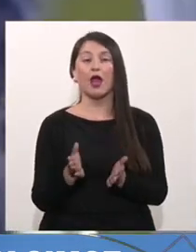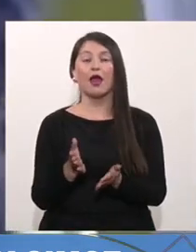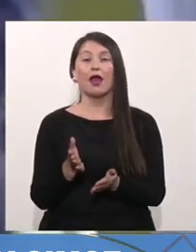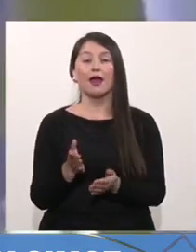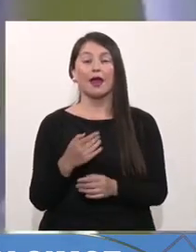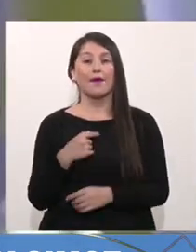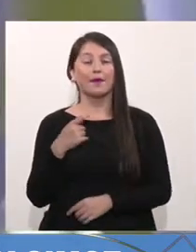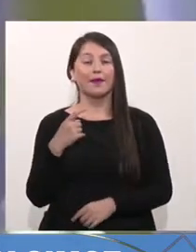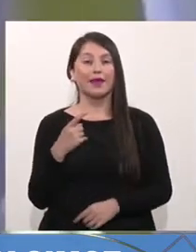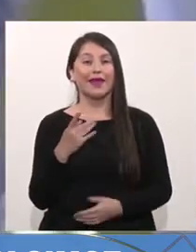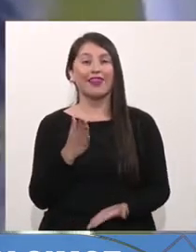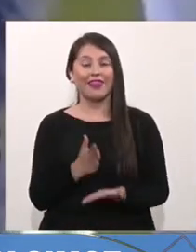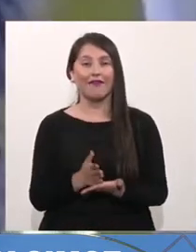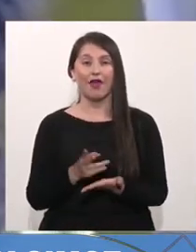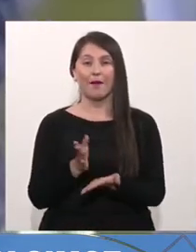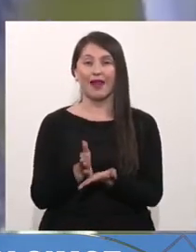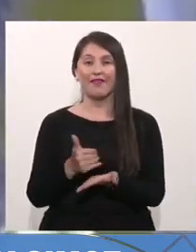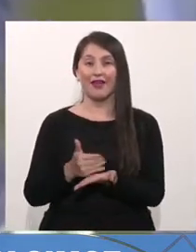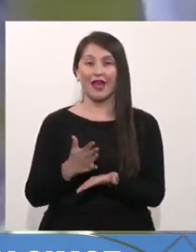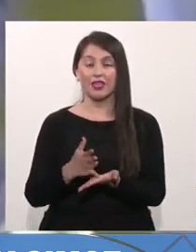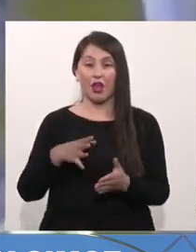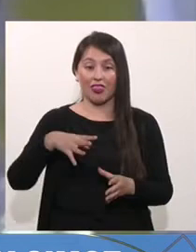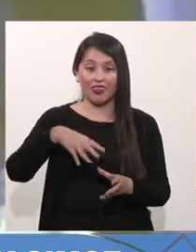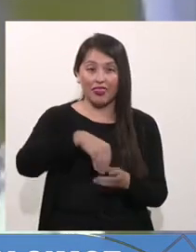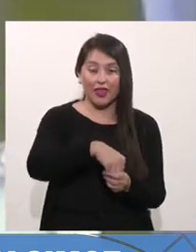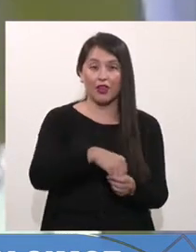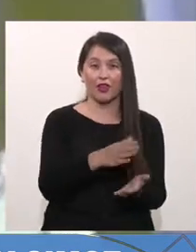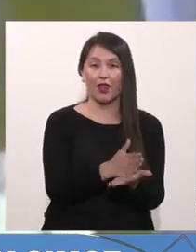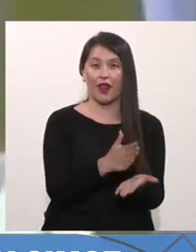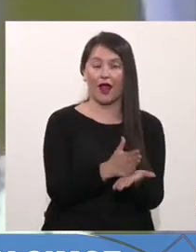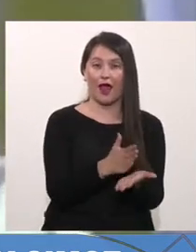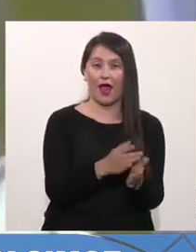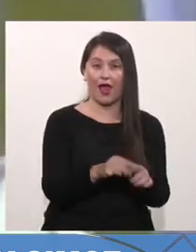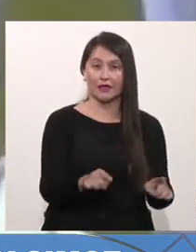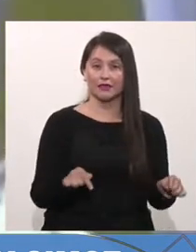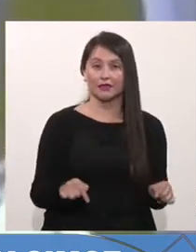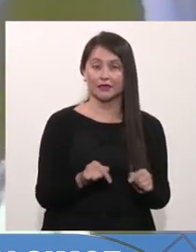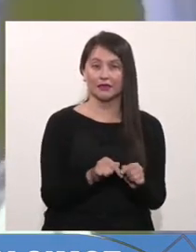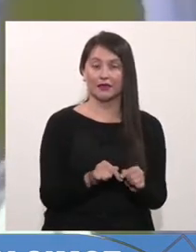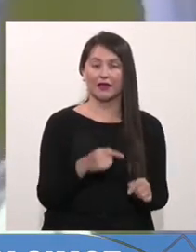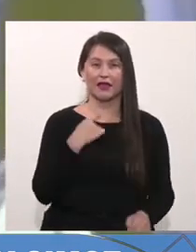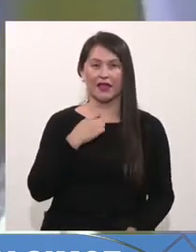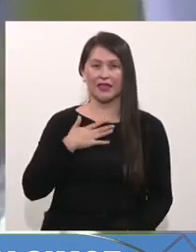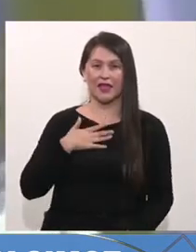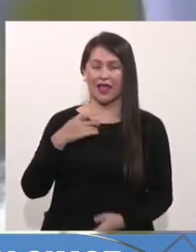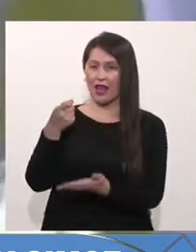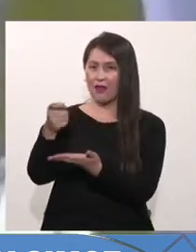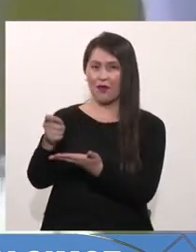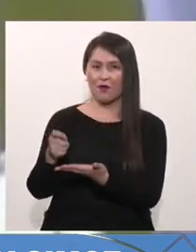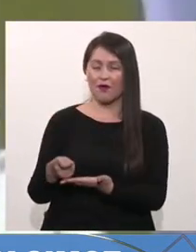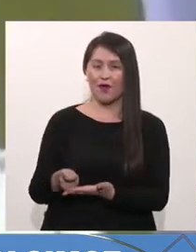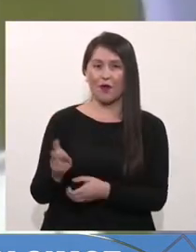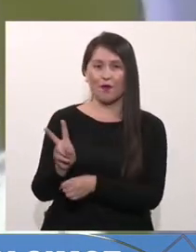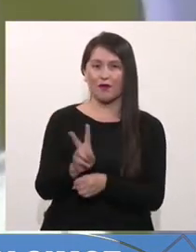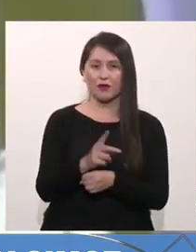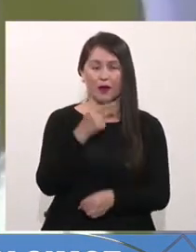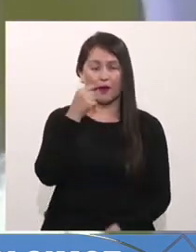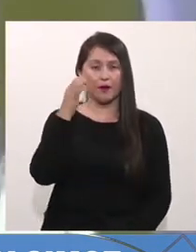en la sala de clases. Y por lo tanto, la pregunta era, ¿qué se pretendía evaluar a los profesores y profesoras? Yo